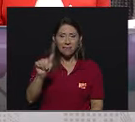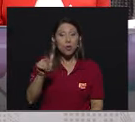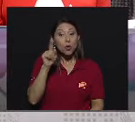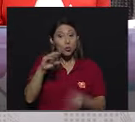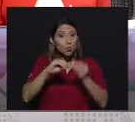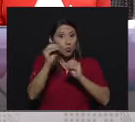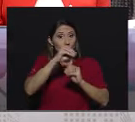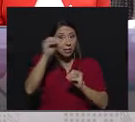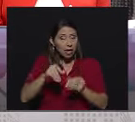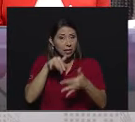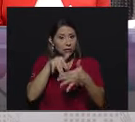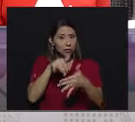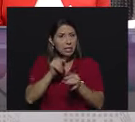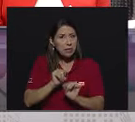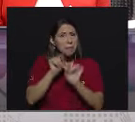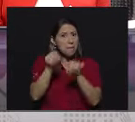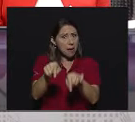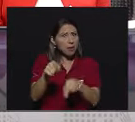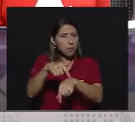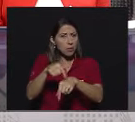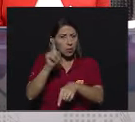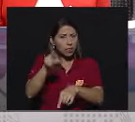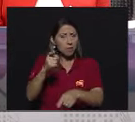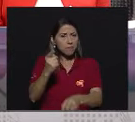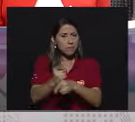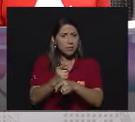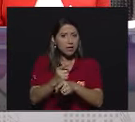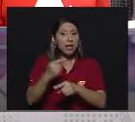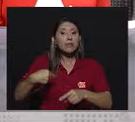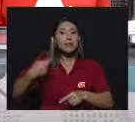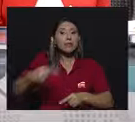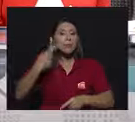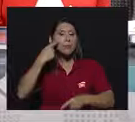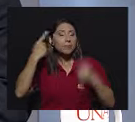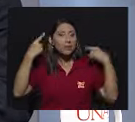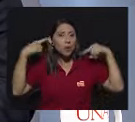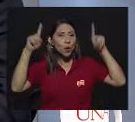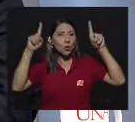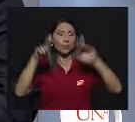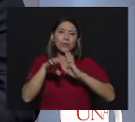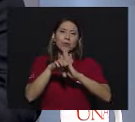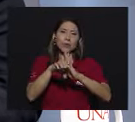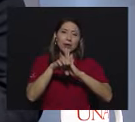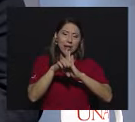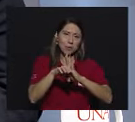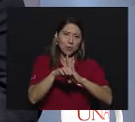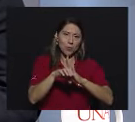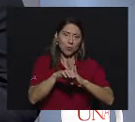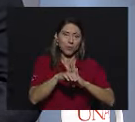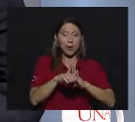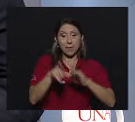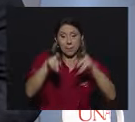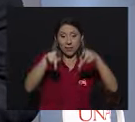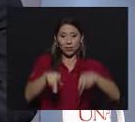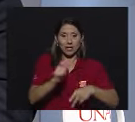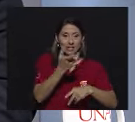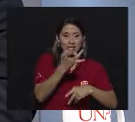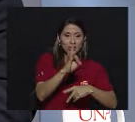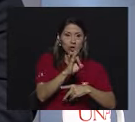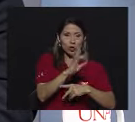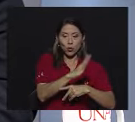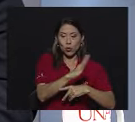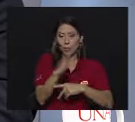hacerlo. Y esto lo vemos reflejado luego en el logro, donde, por ejemplo, cuando tomamos la población de 18 a 22